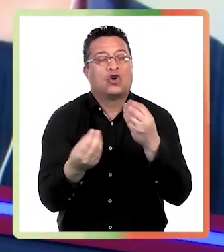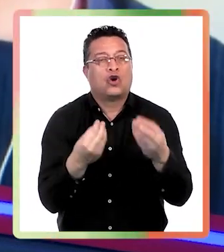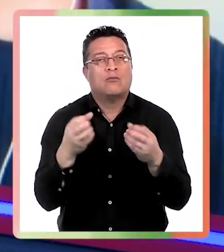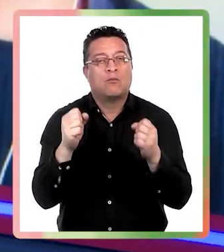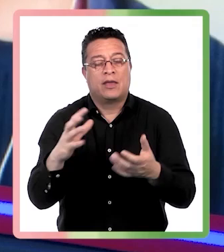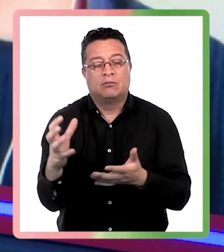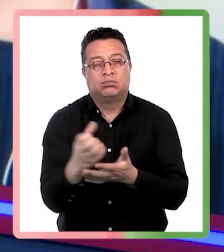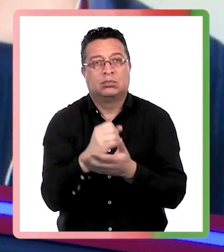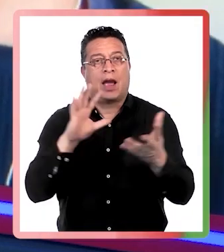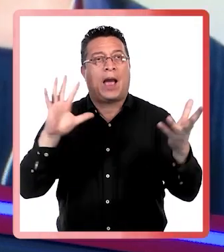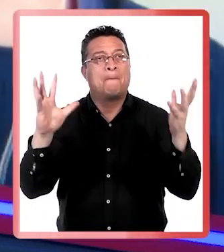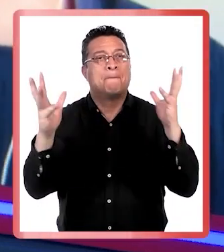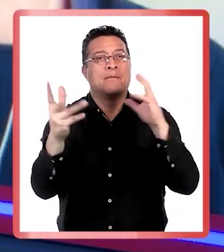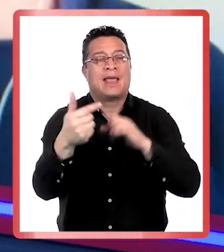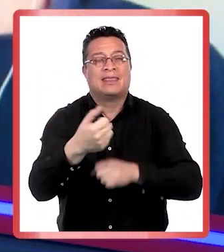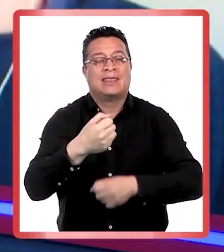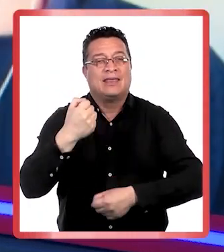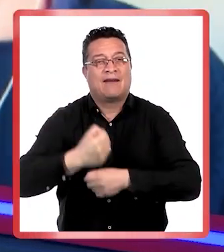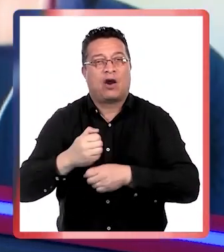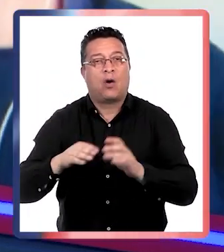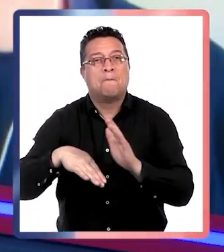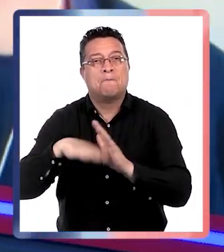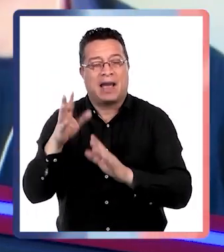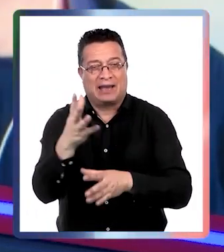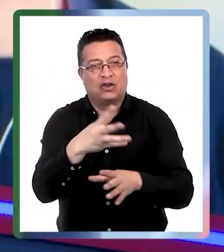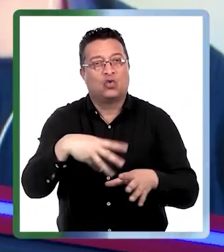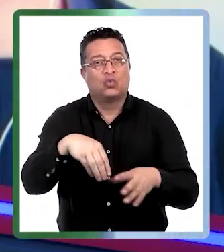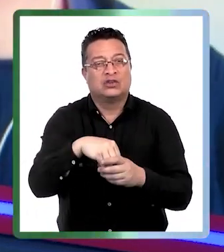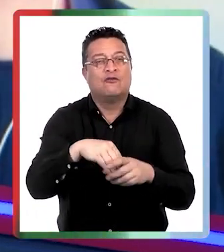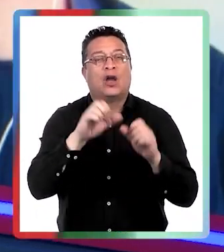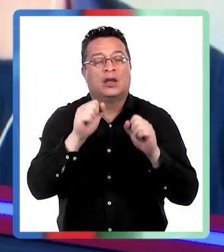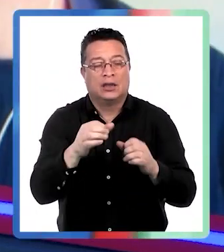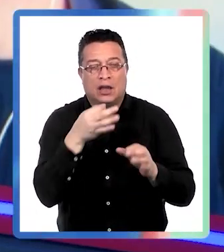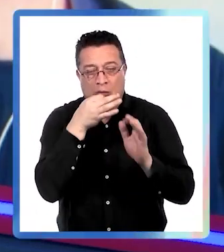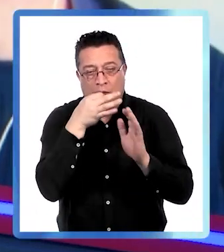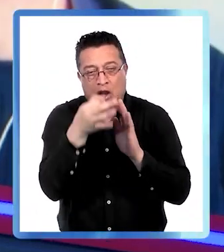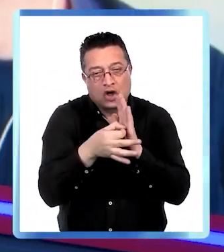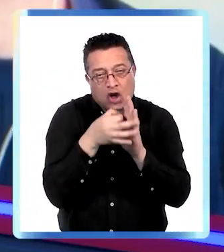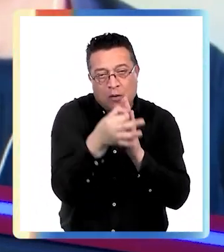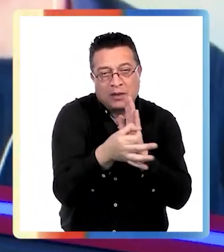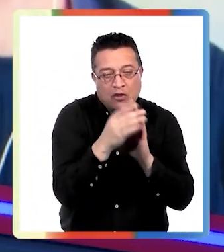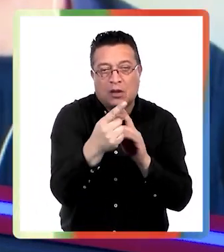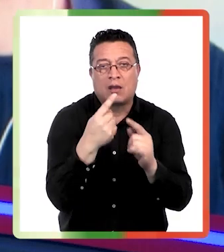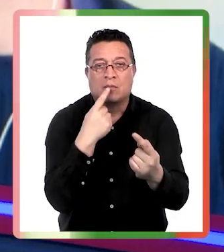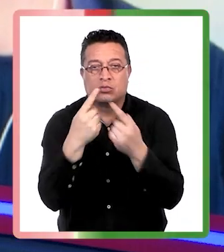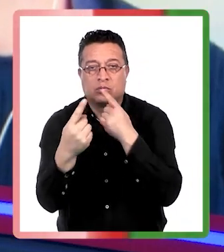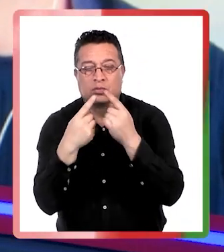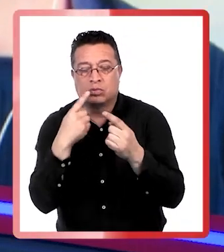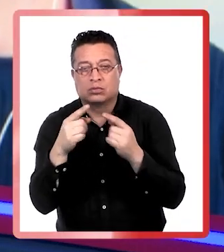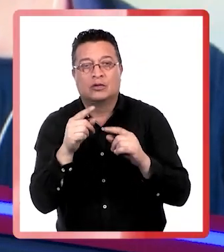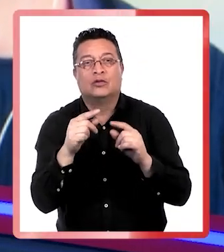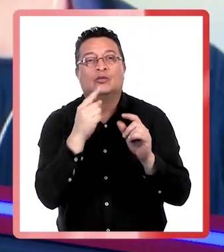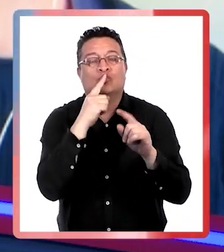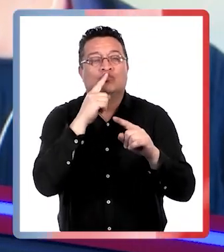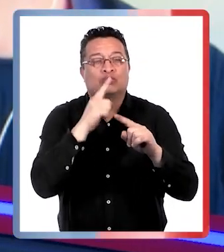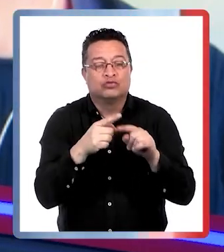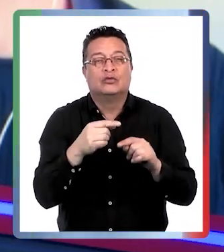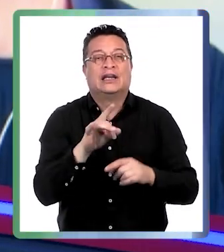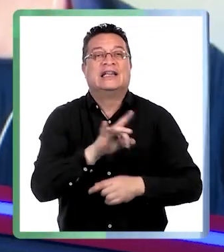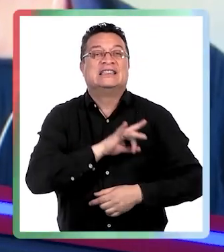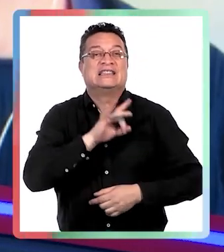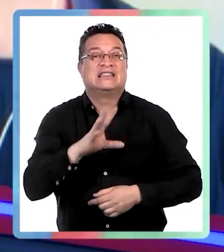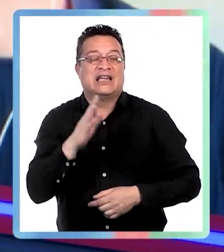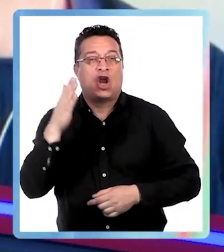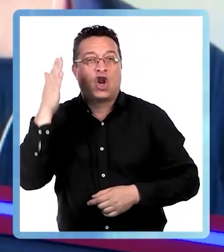sobre cómo lograr ambientes de trabajo más inclusivos y sobre recomendaciones desarrolladas en base a su encuesta Chile no